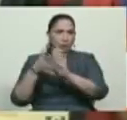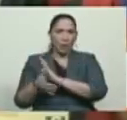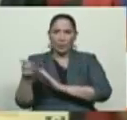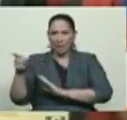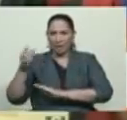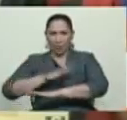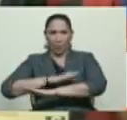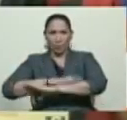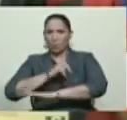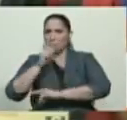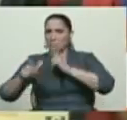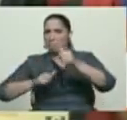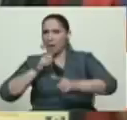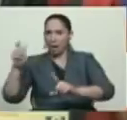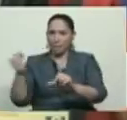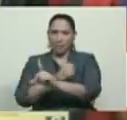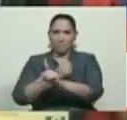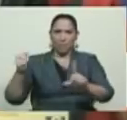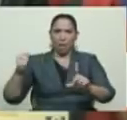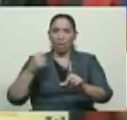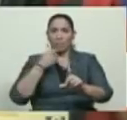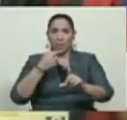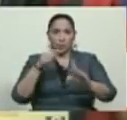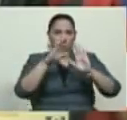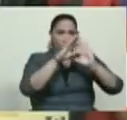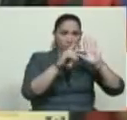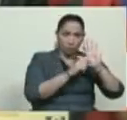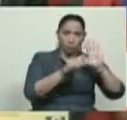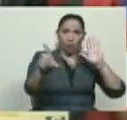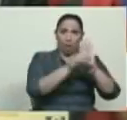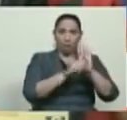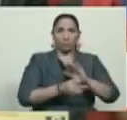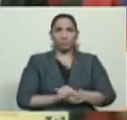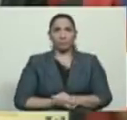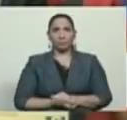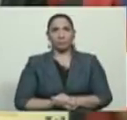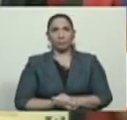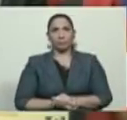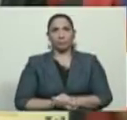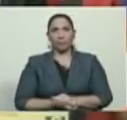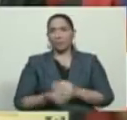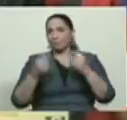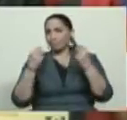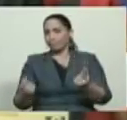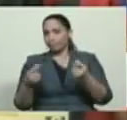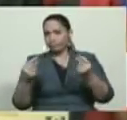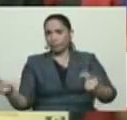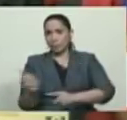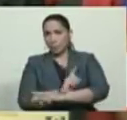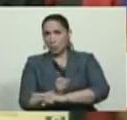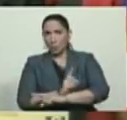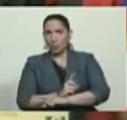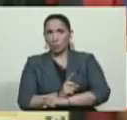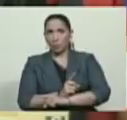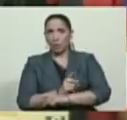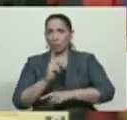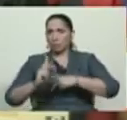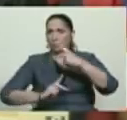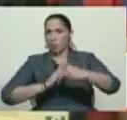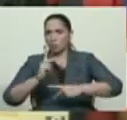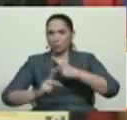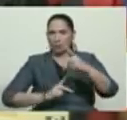delictivos contemplados en la Constitución y en la ley, para que de manera inmediata proceda a determinar